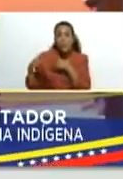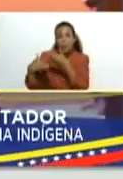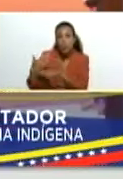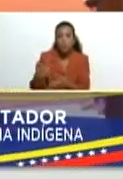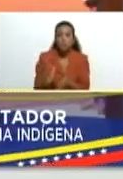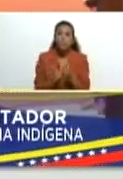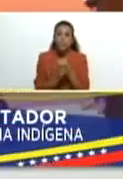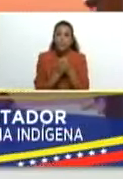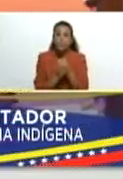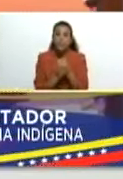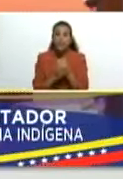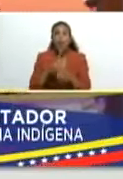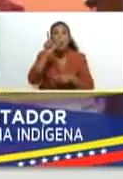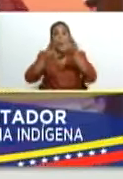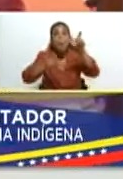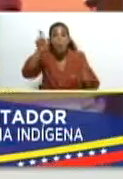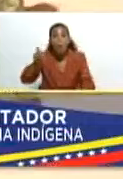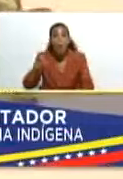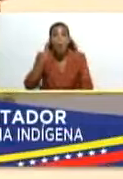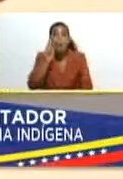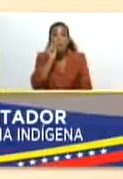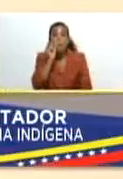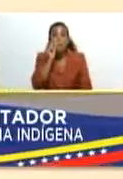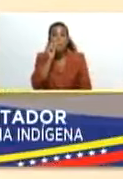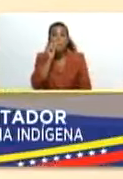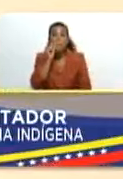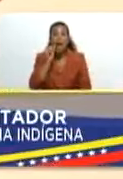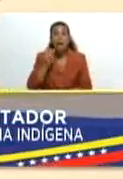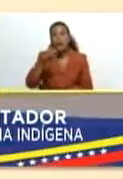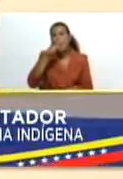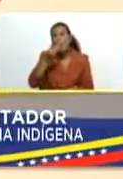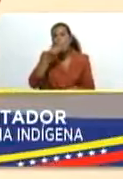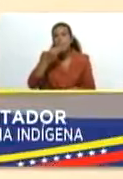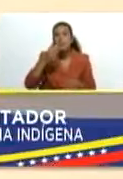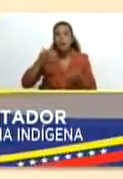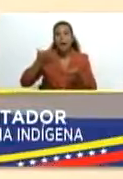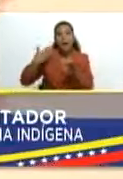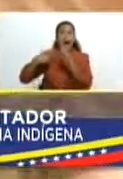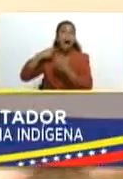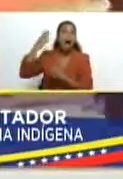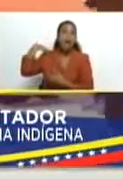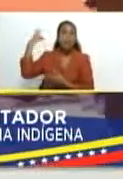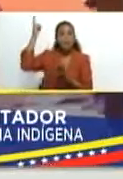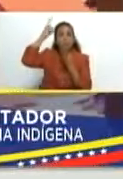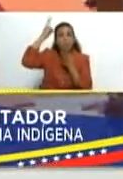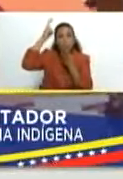tiempos, Los hombres de la yuca y el maíz, de nuestros pueblos originarios.